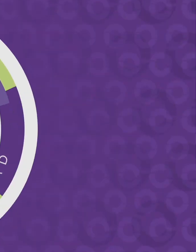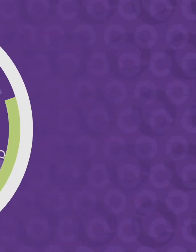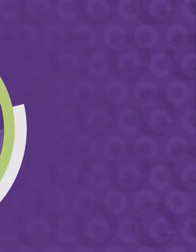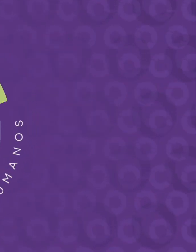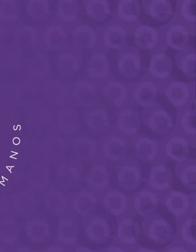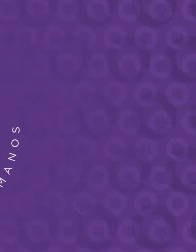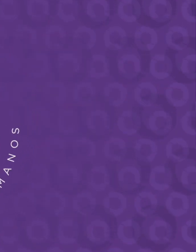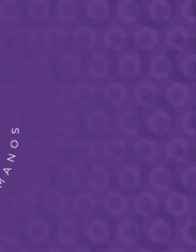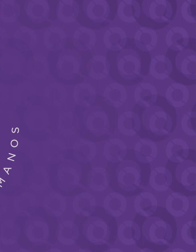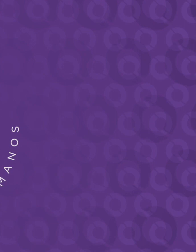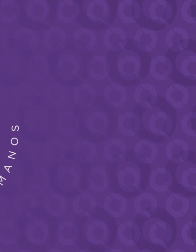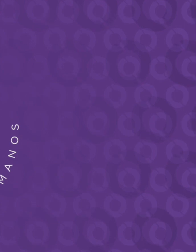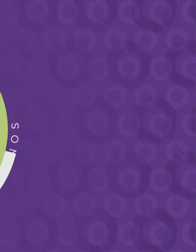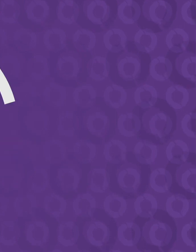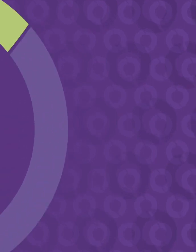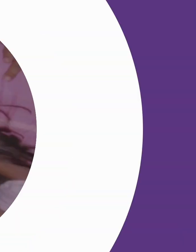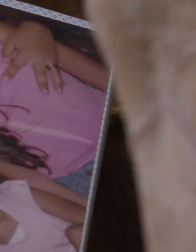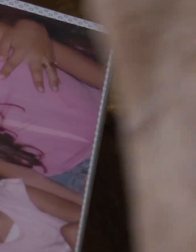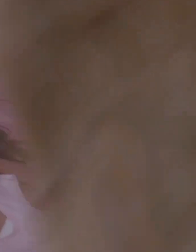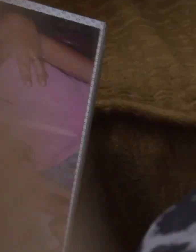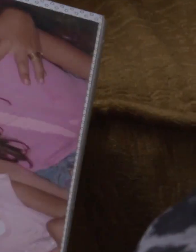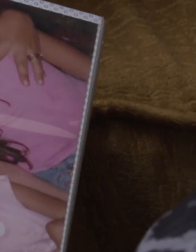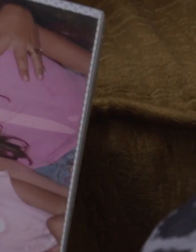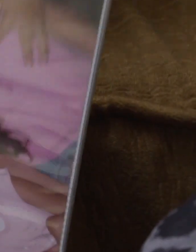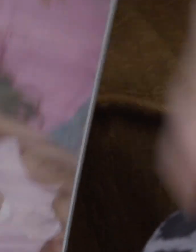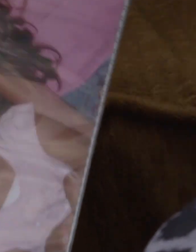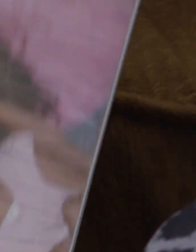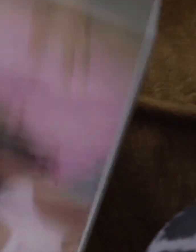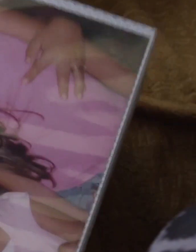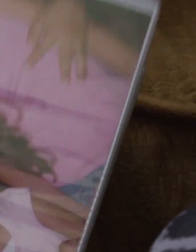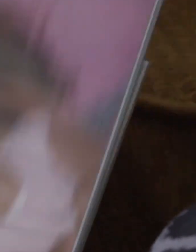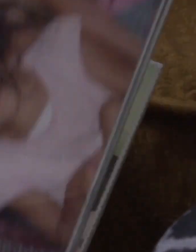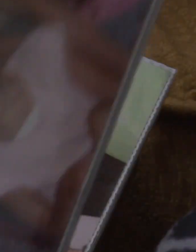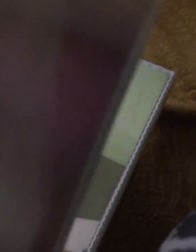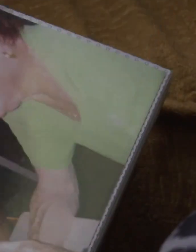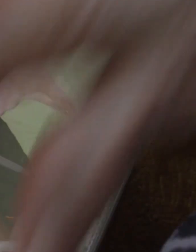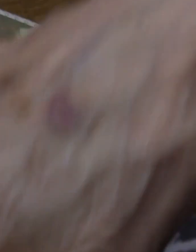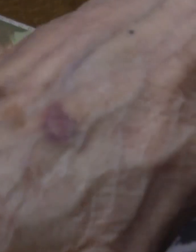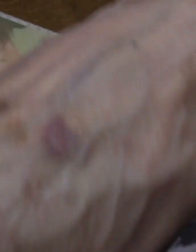Bueno, tú eres pues mi hijo.